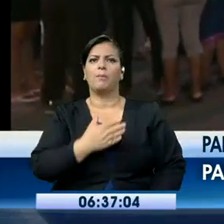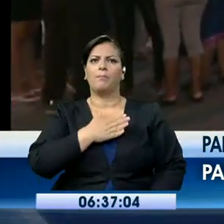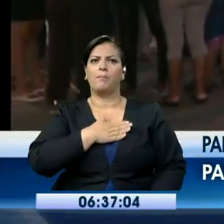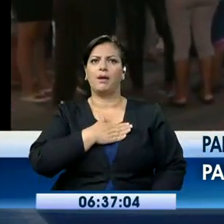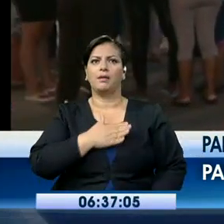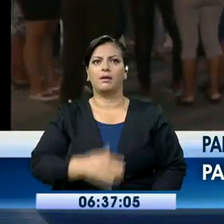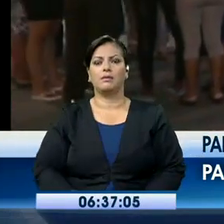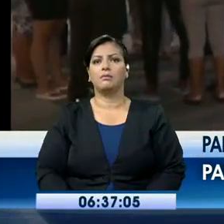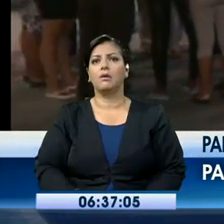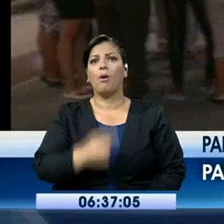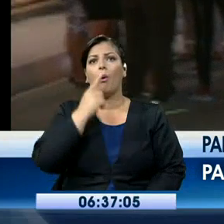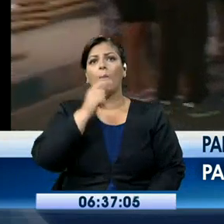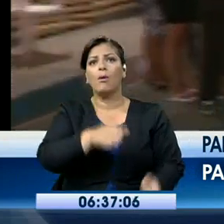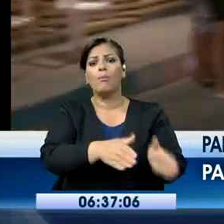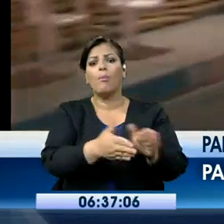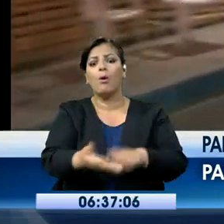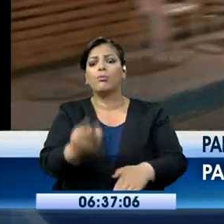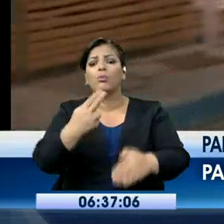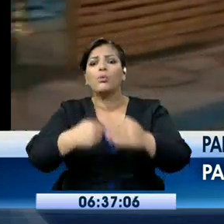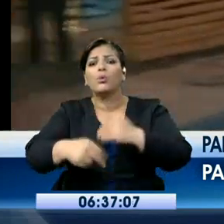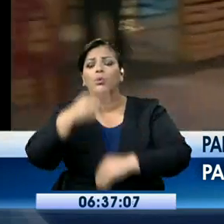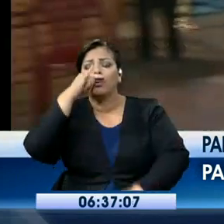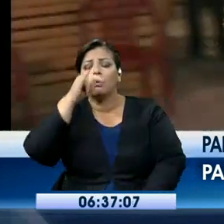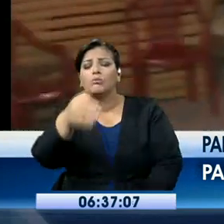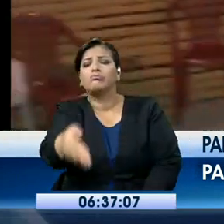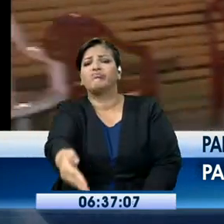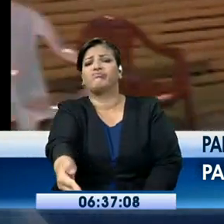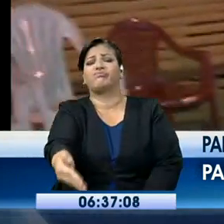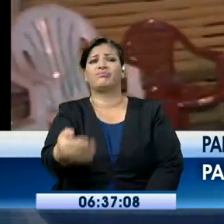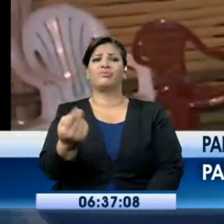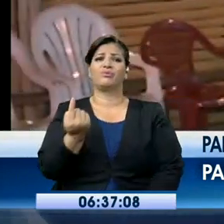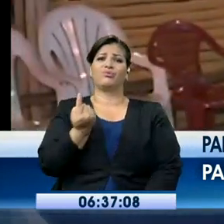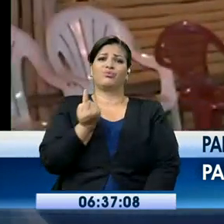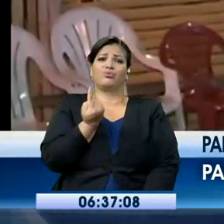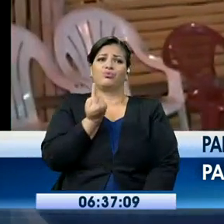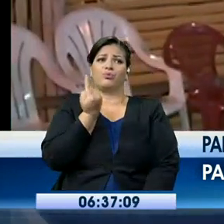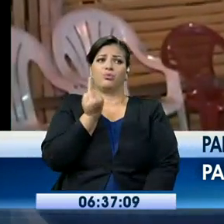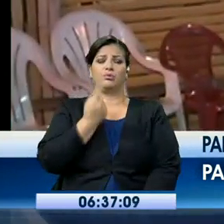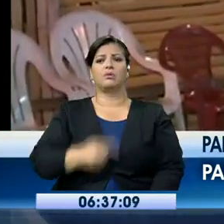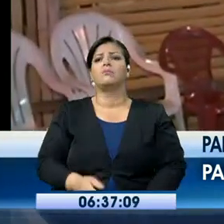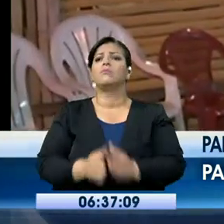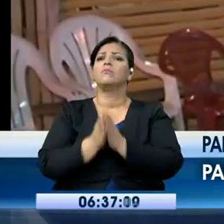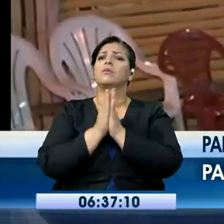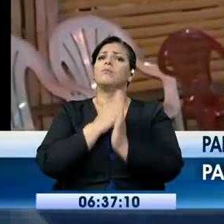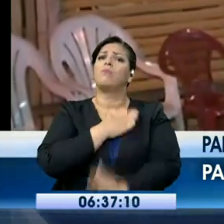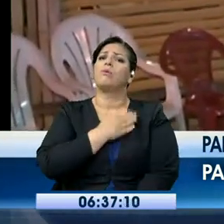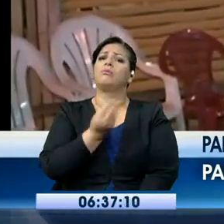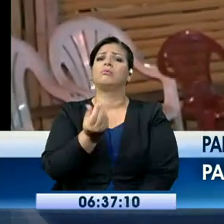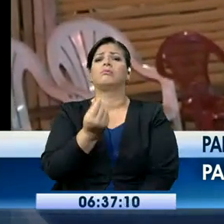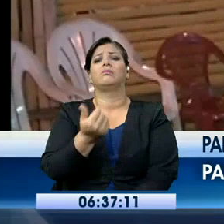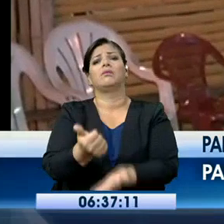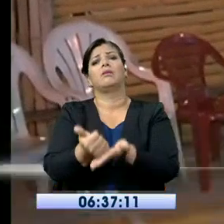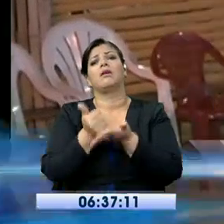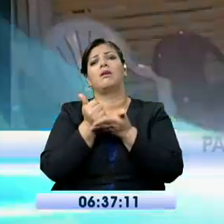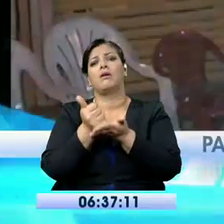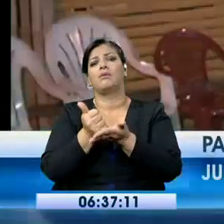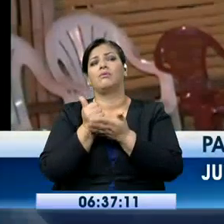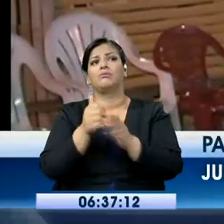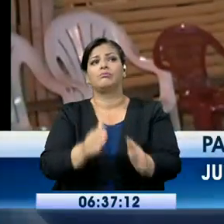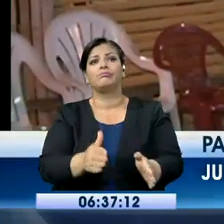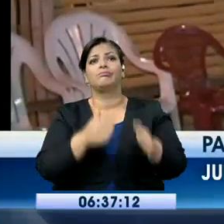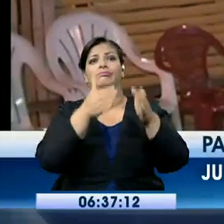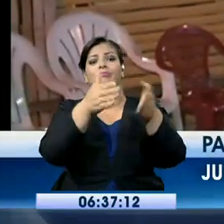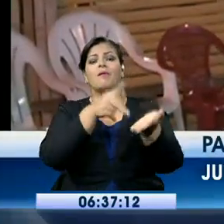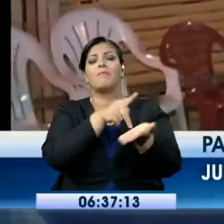la orfandad. Los adultos mayores apelan al buen corazón de los televidentes de este espacio informativo o a los encargados de